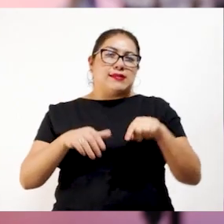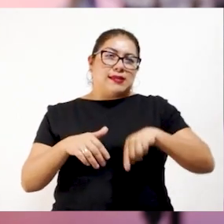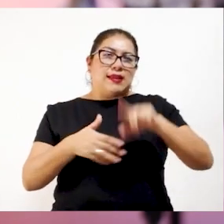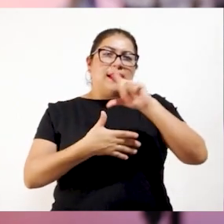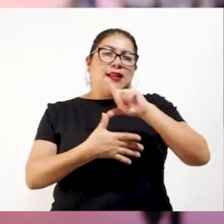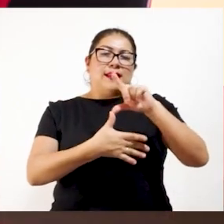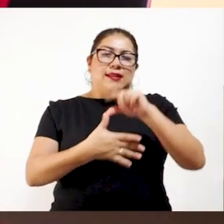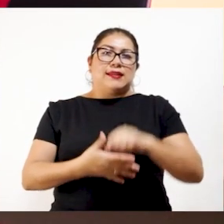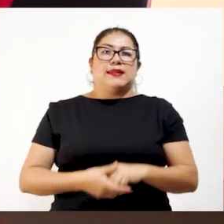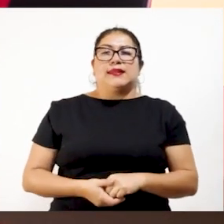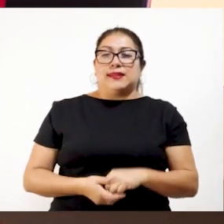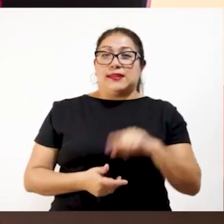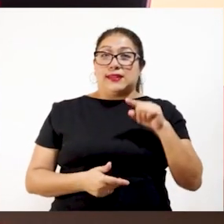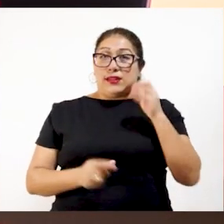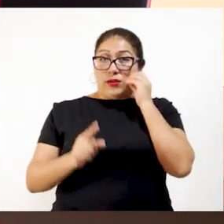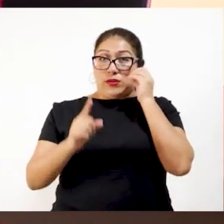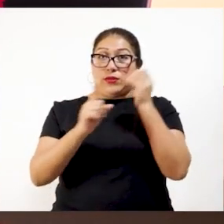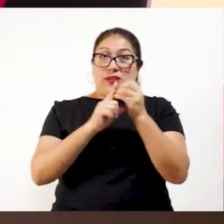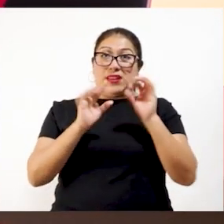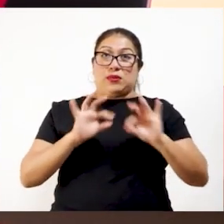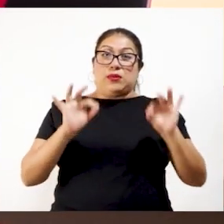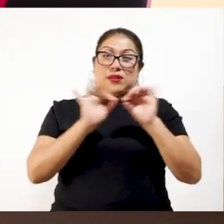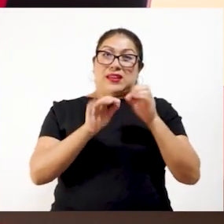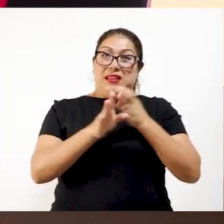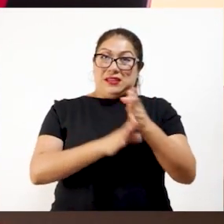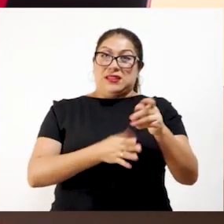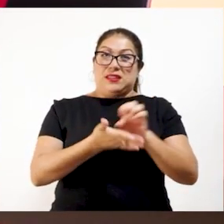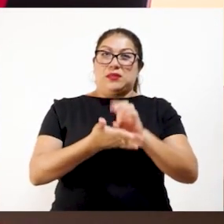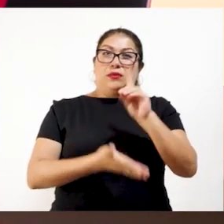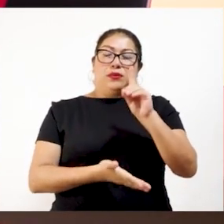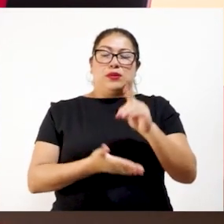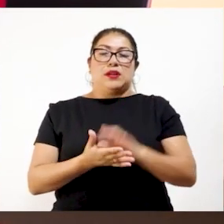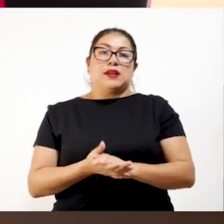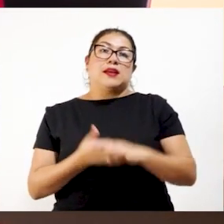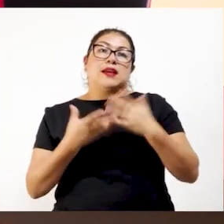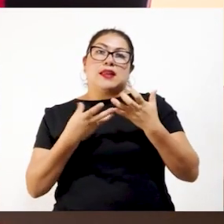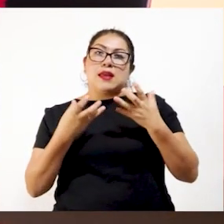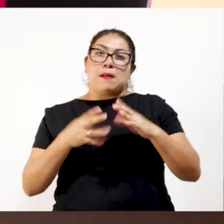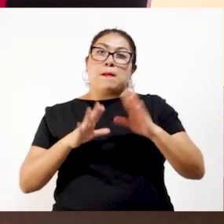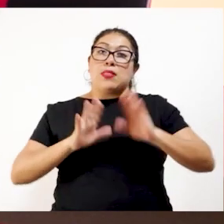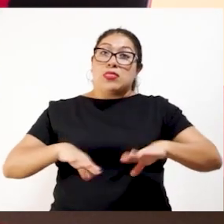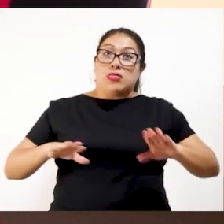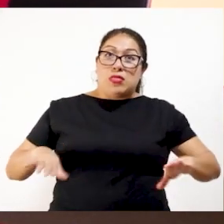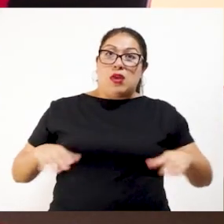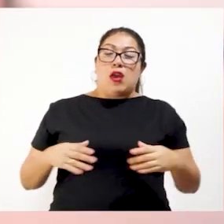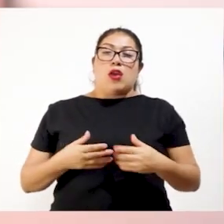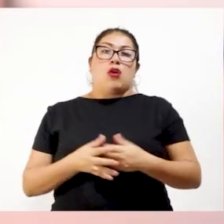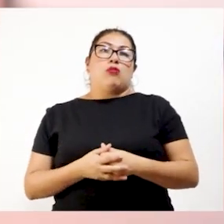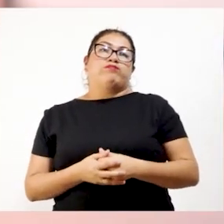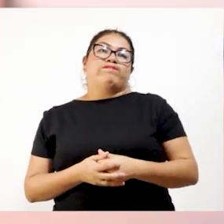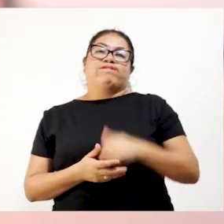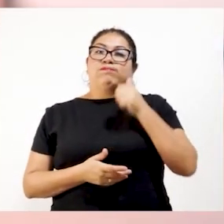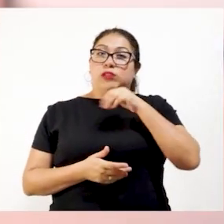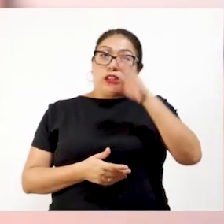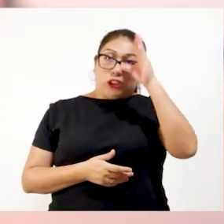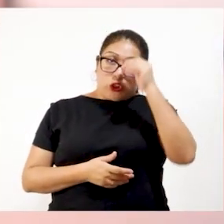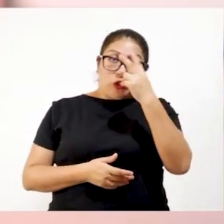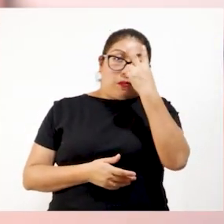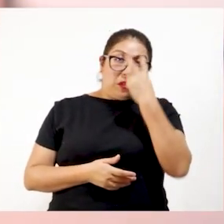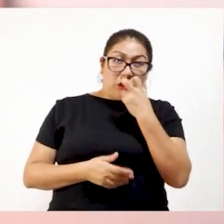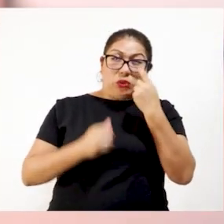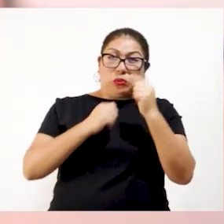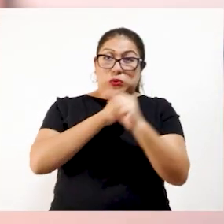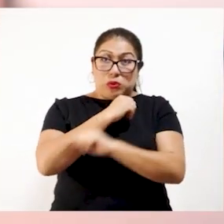en Latinoamérica? El objetivo fundamental a través de esa línea de trabajo es que el mayor número posible de niños y niñas con discapacidad visual